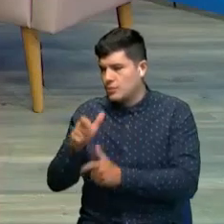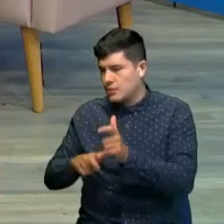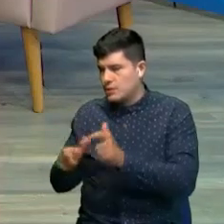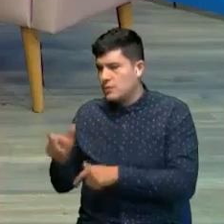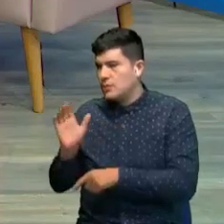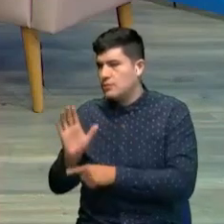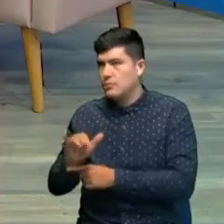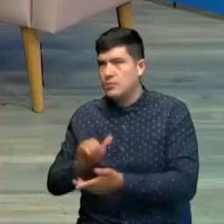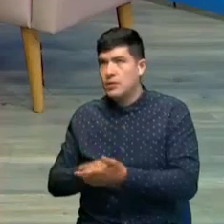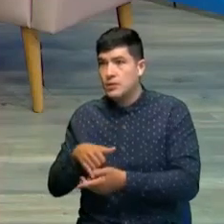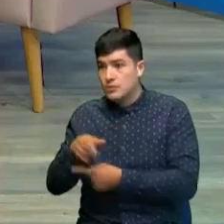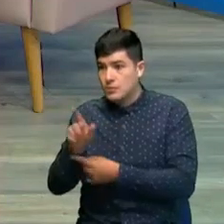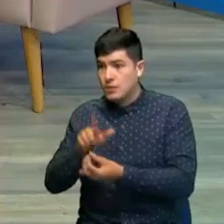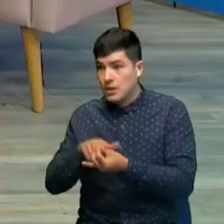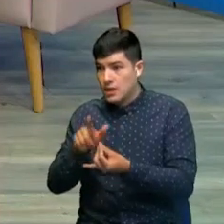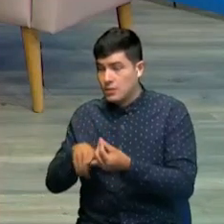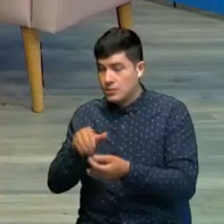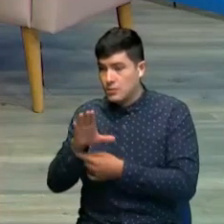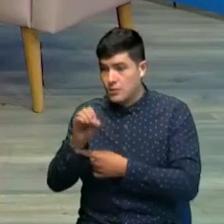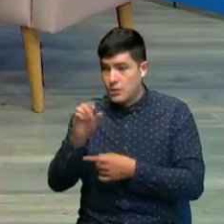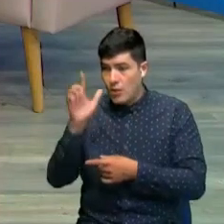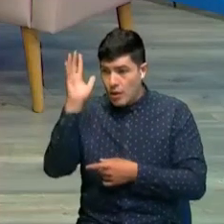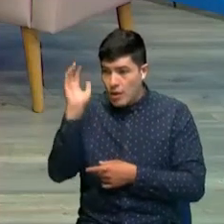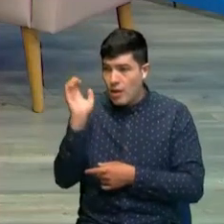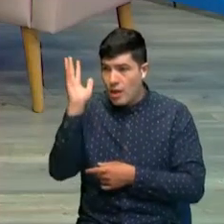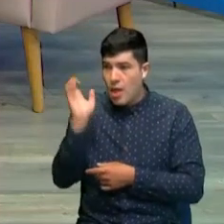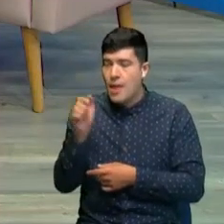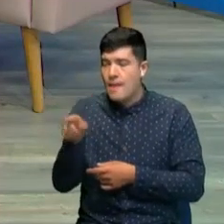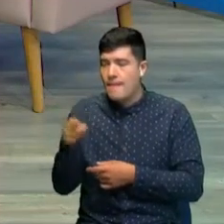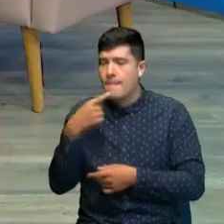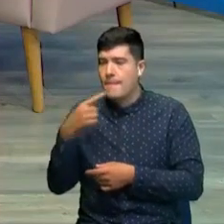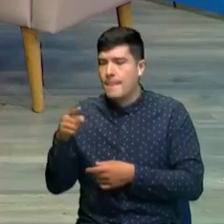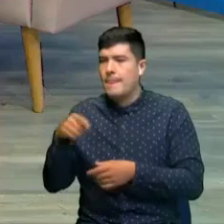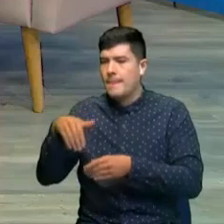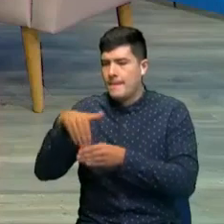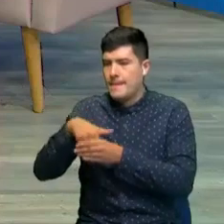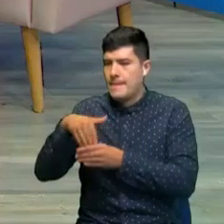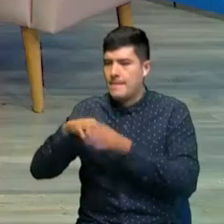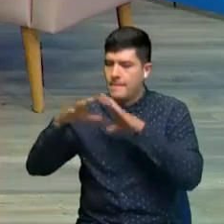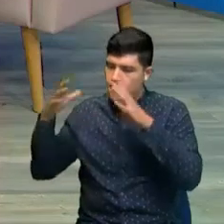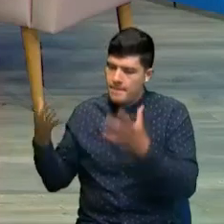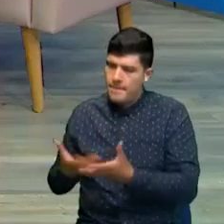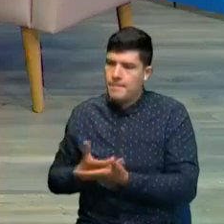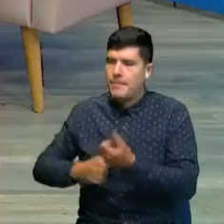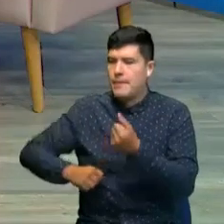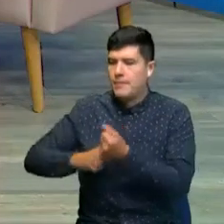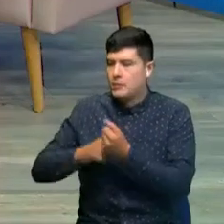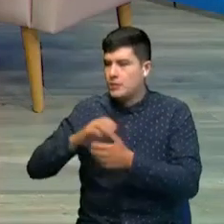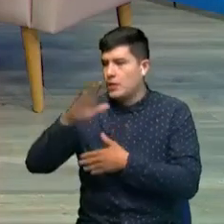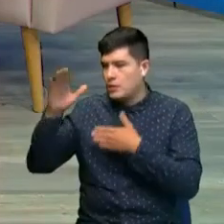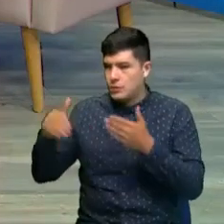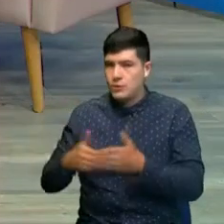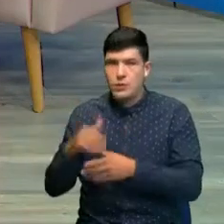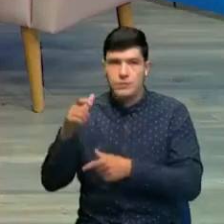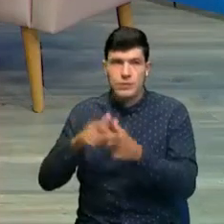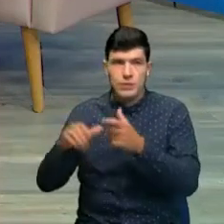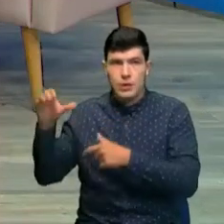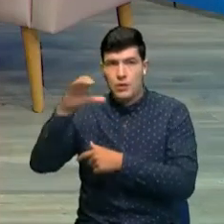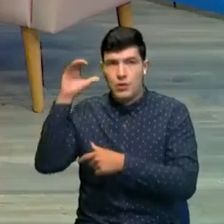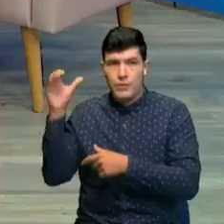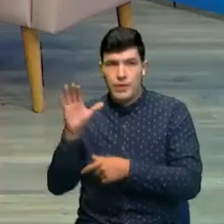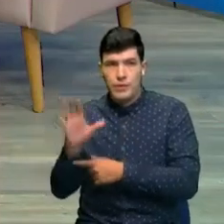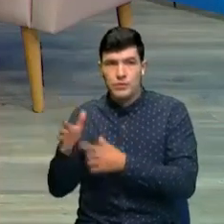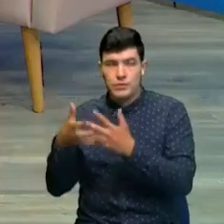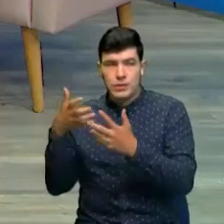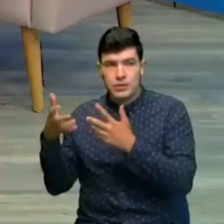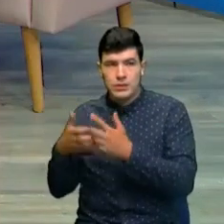sí en están... En ese caso, si es para el régimen de prima media de siete Colpensiones, va para la bolsita donde nos está sufragando la pensión a todos los afiliados de ese